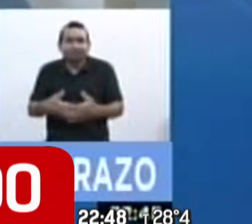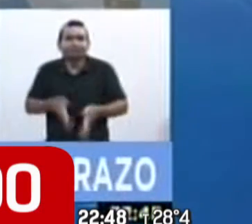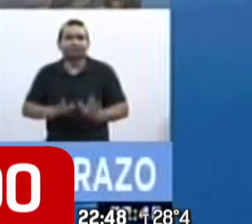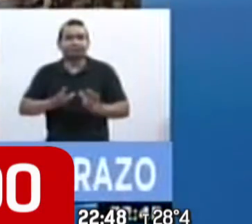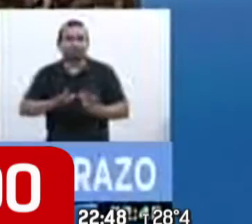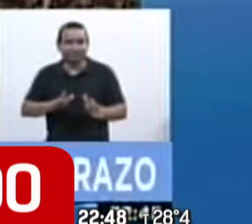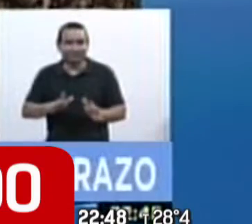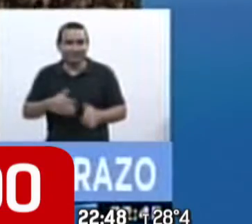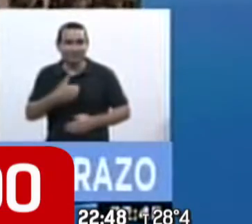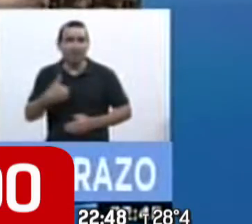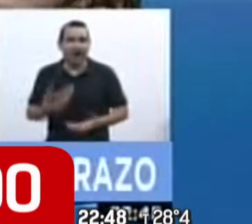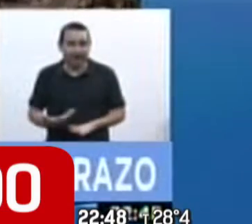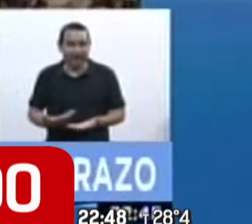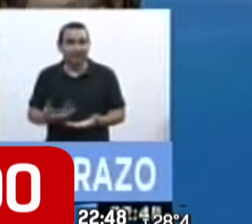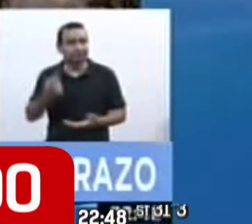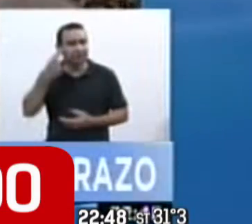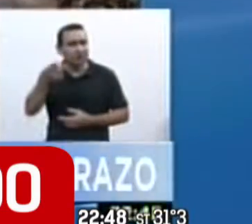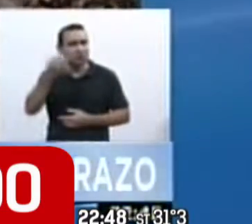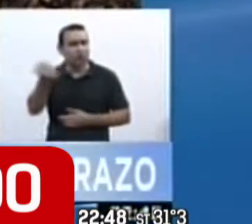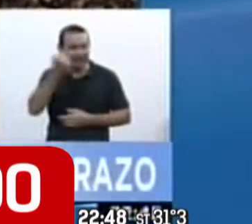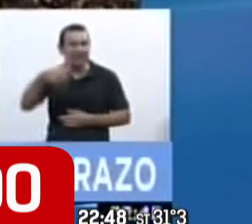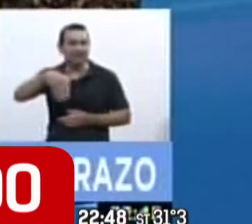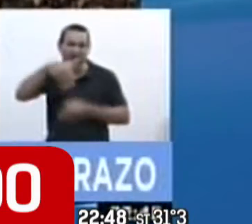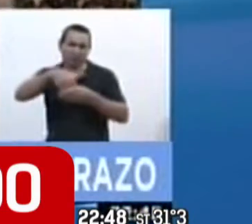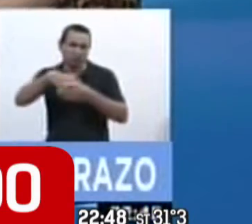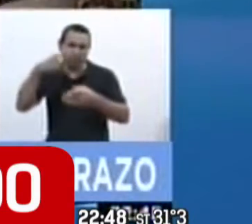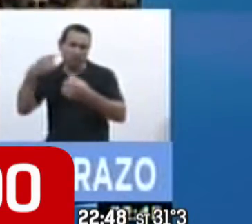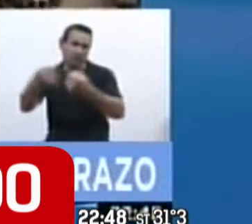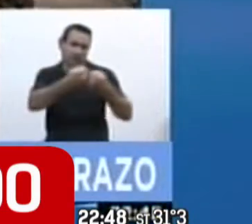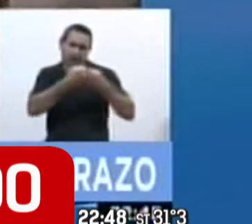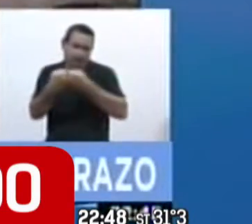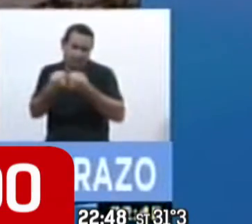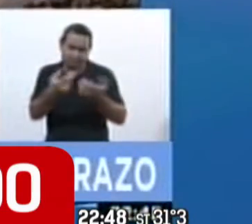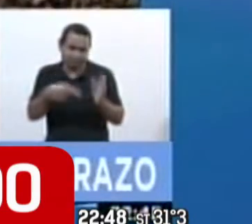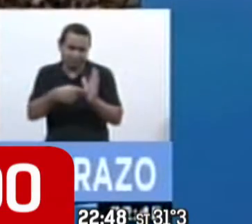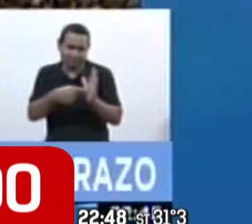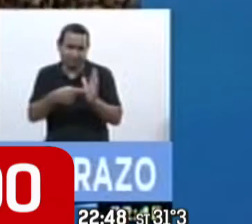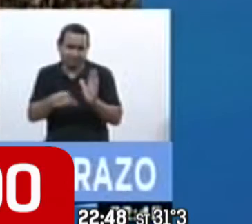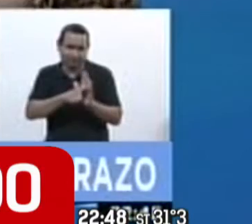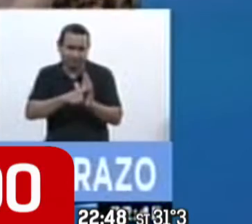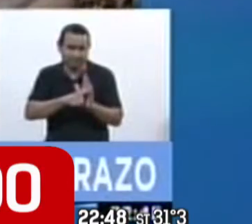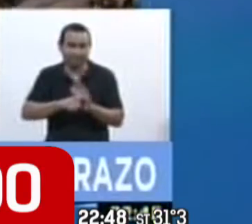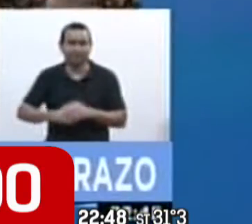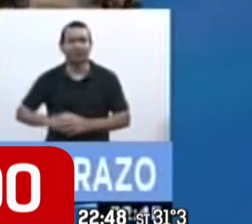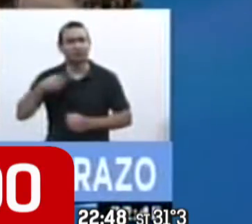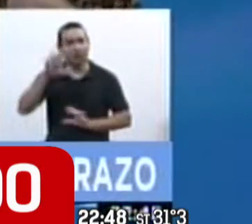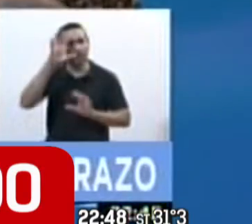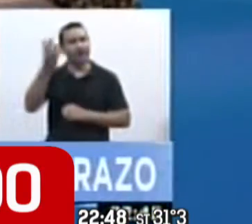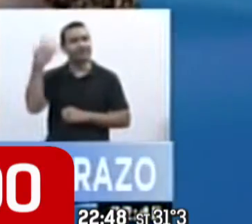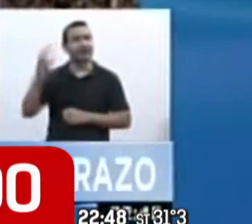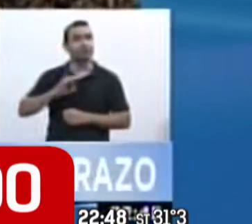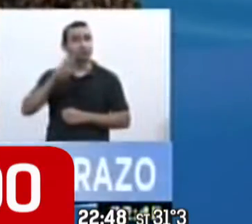creo que es muy importante y creo que se va a votar por unanimidad. Yo recuerdo en el